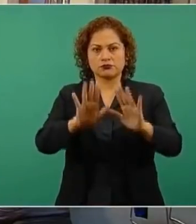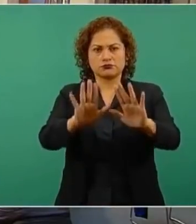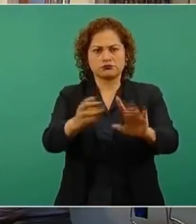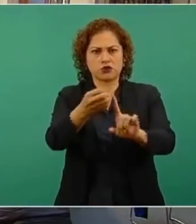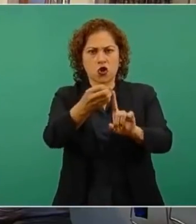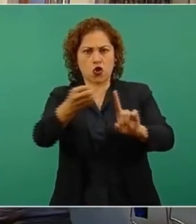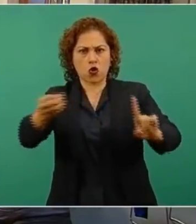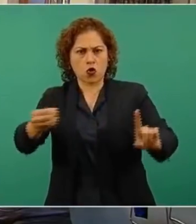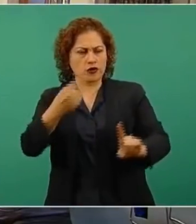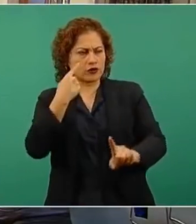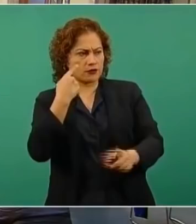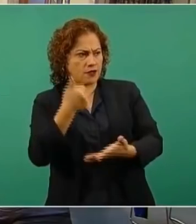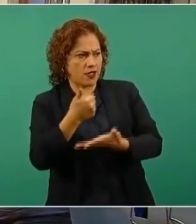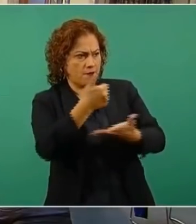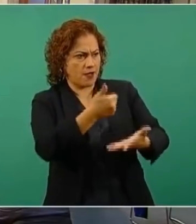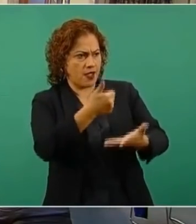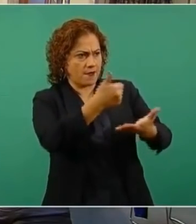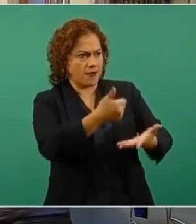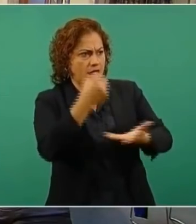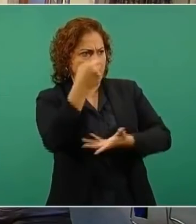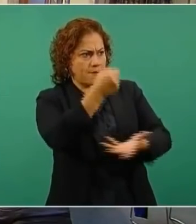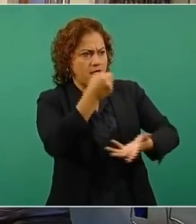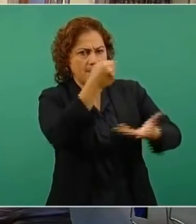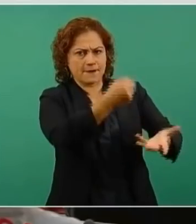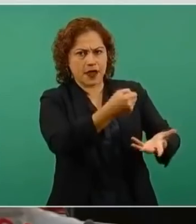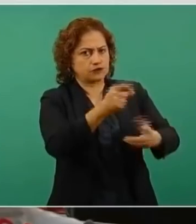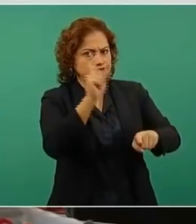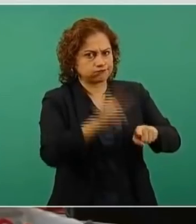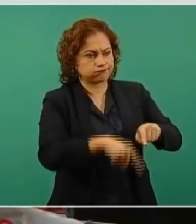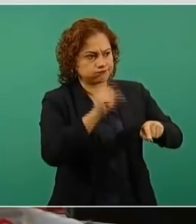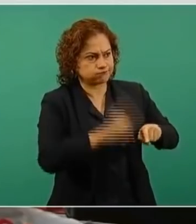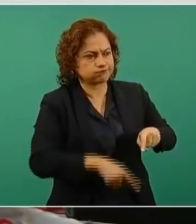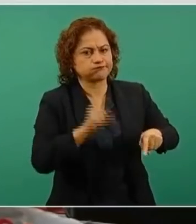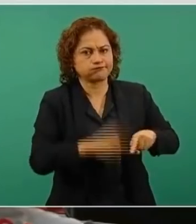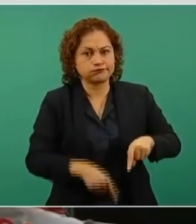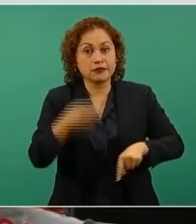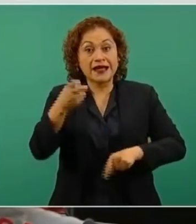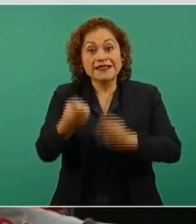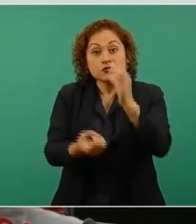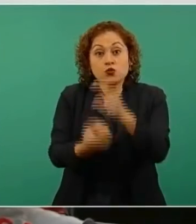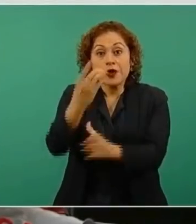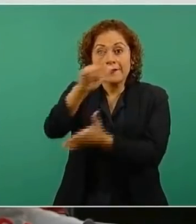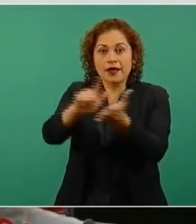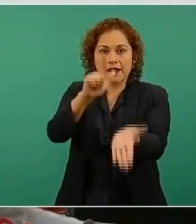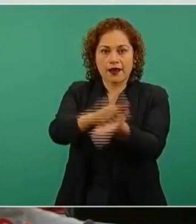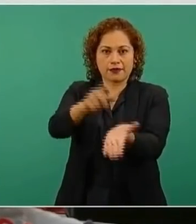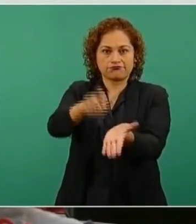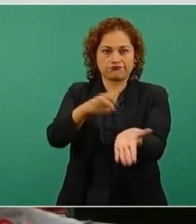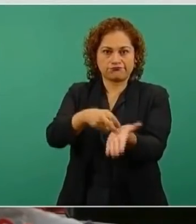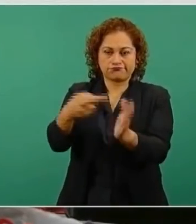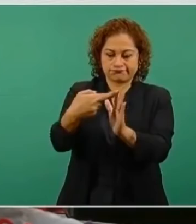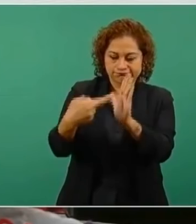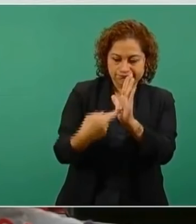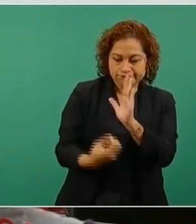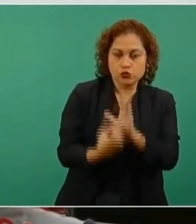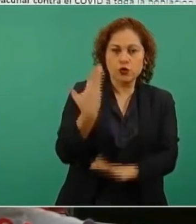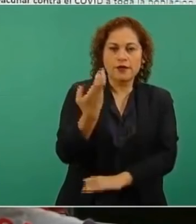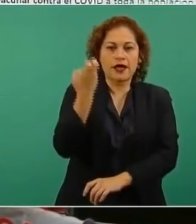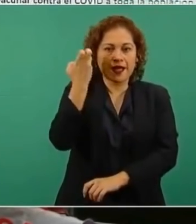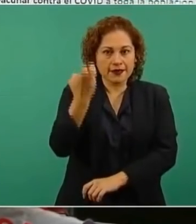pues estos subsidios. De eso se trata la nueva ley, de eso se tratarían las nuevas reglas. Le damos a la siguiente, por